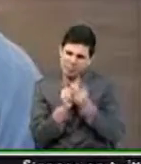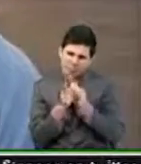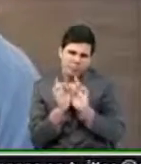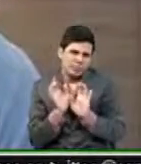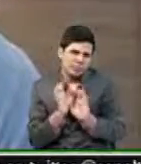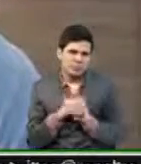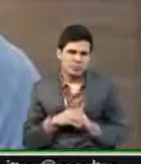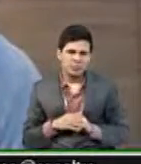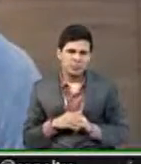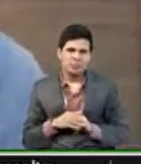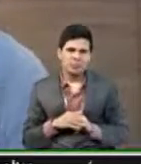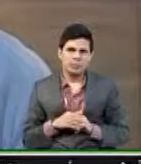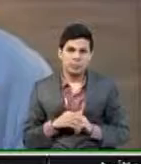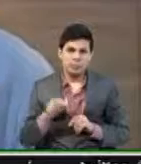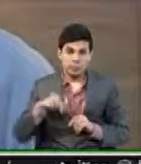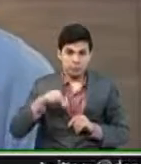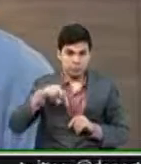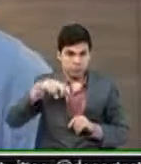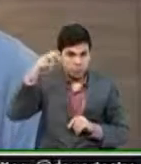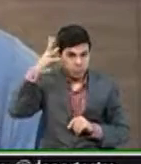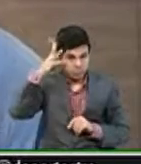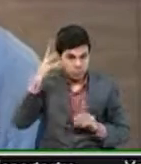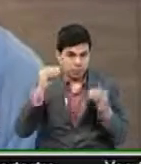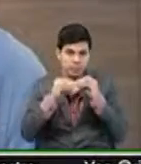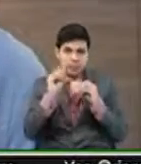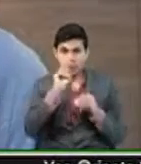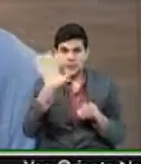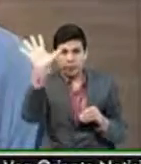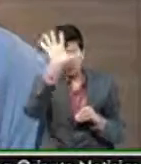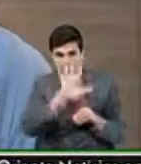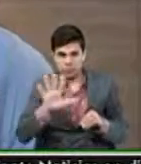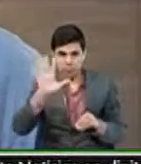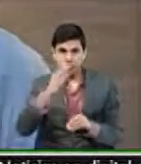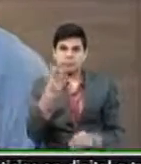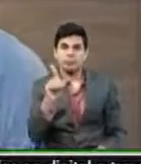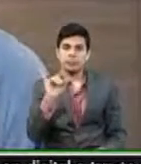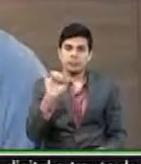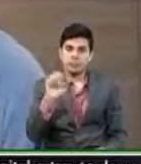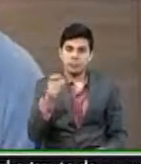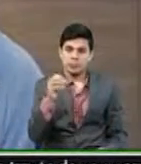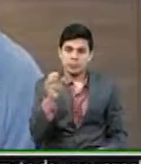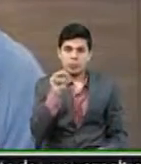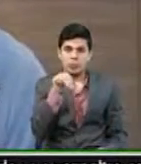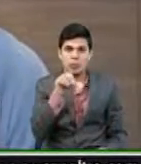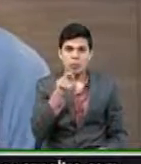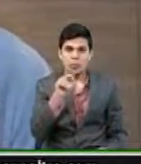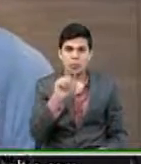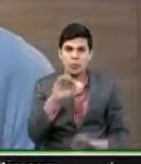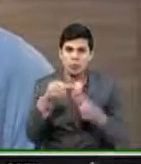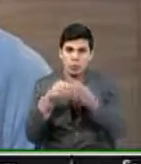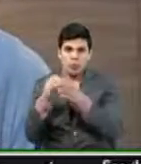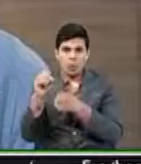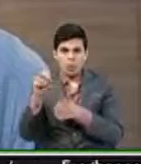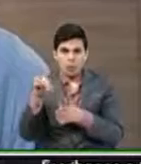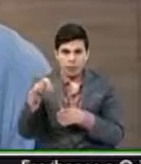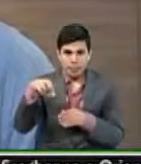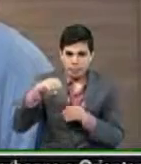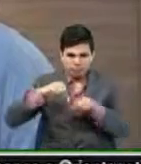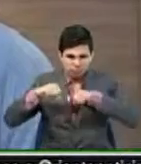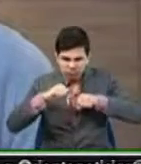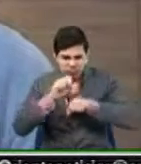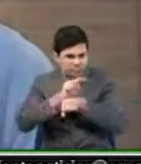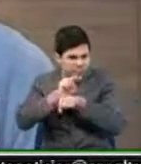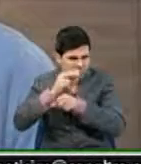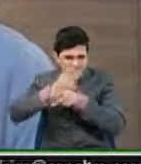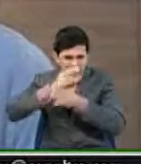Preocupante no solamente en el departamento sino a nivel nacional que la hija del doctor Diego Mora, director de la UNEP a nivel nacional,